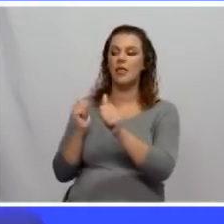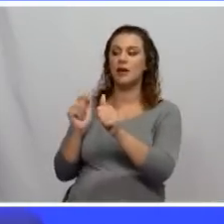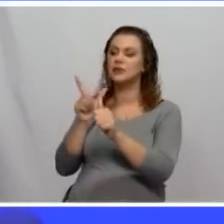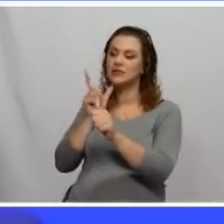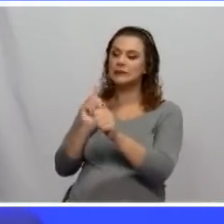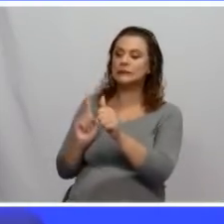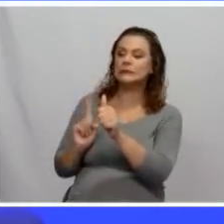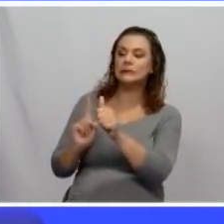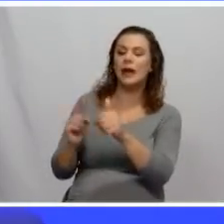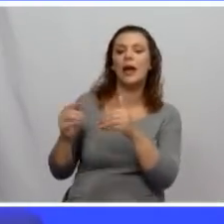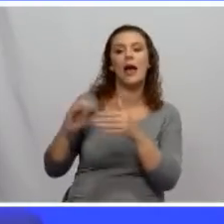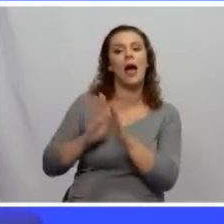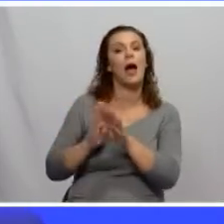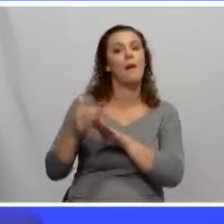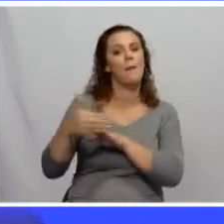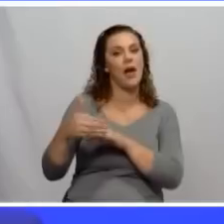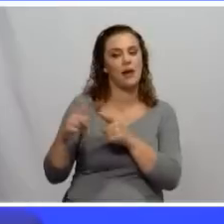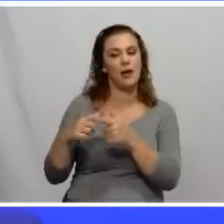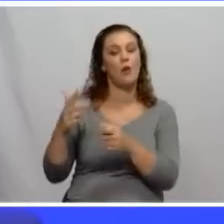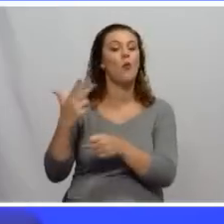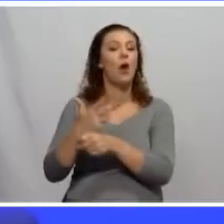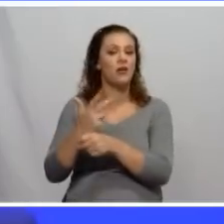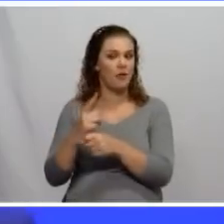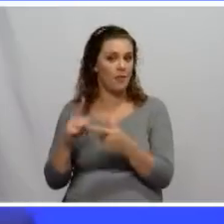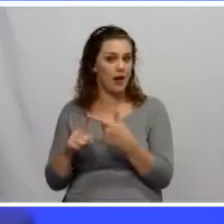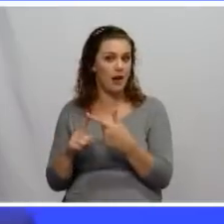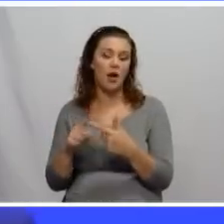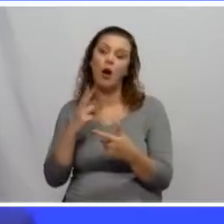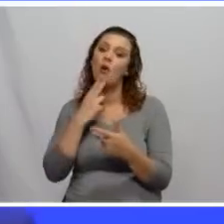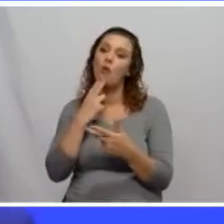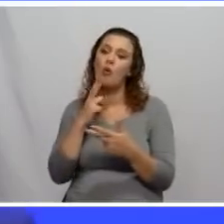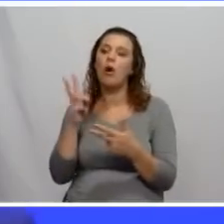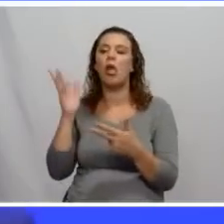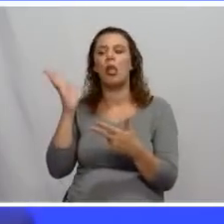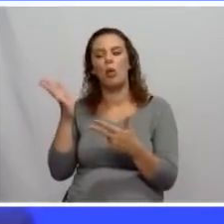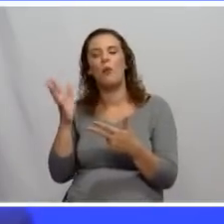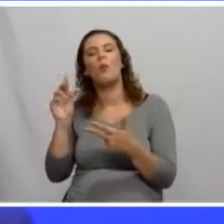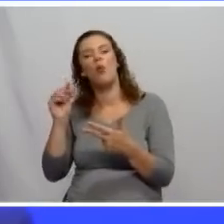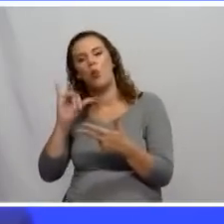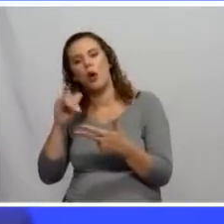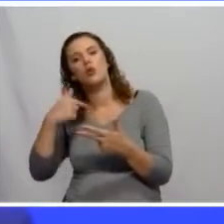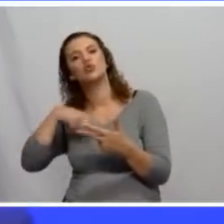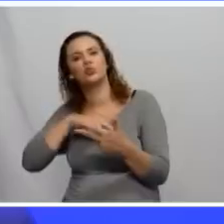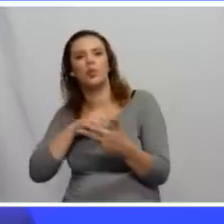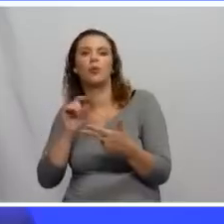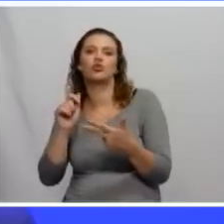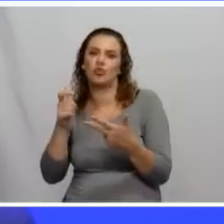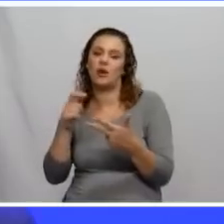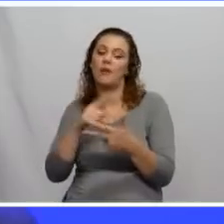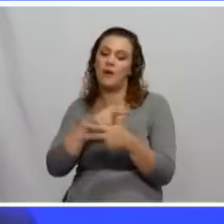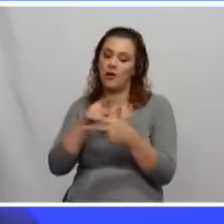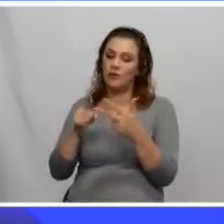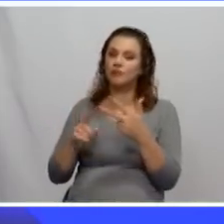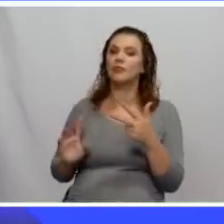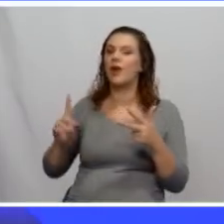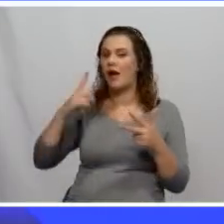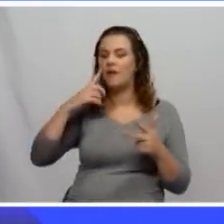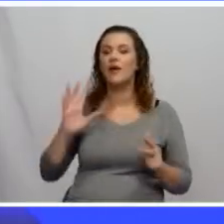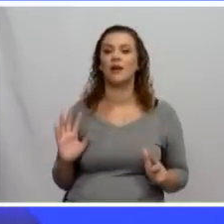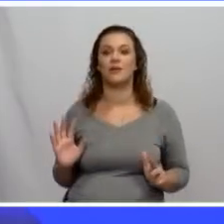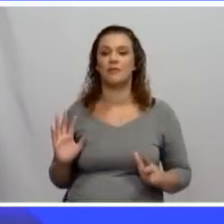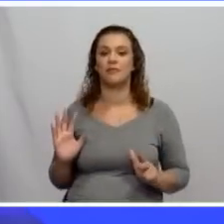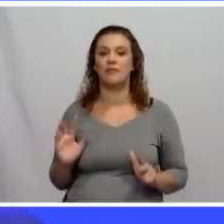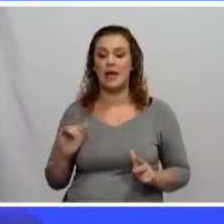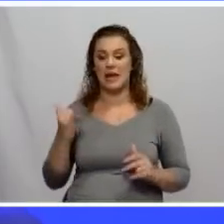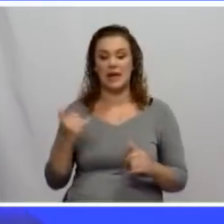cuidado que atrás viene Guatemala verdad que Honduras sea descuidado igual que nosotros por dicha pero a ver que